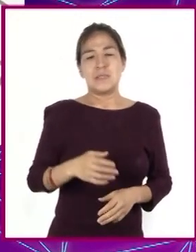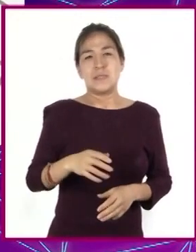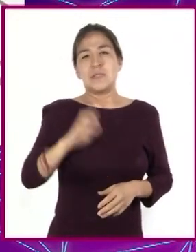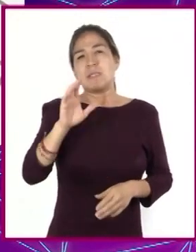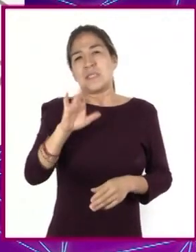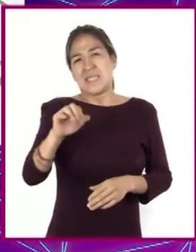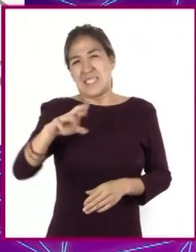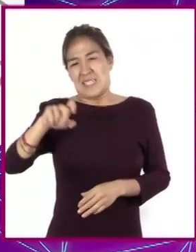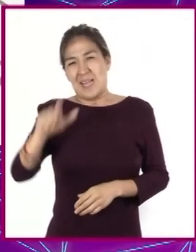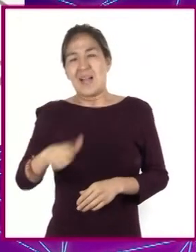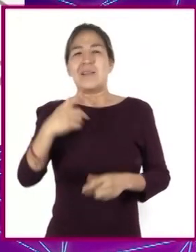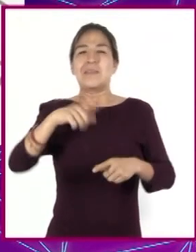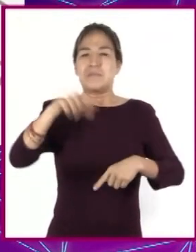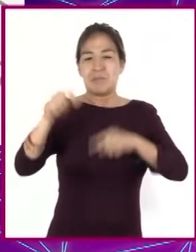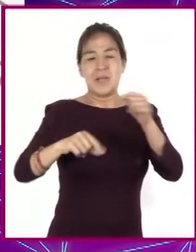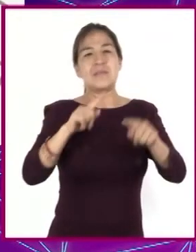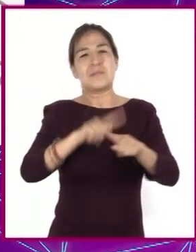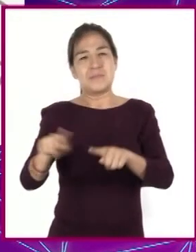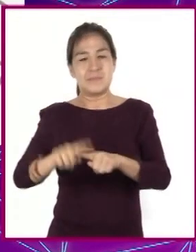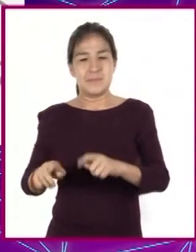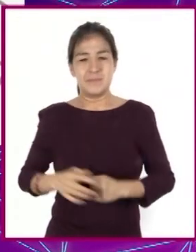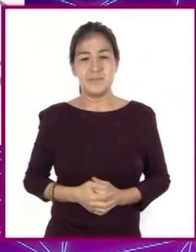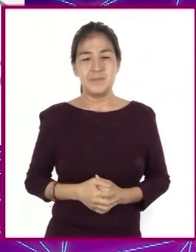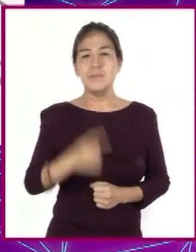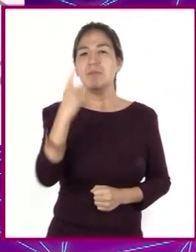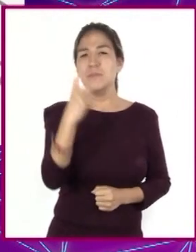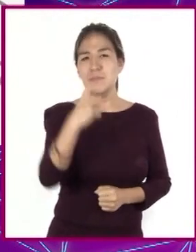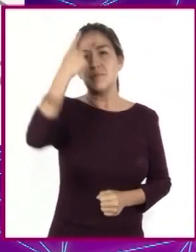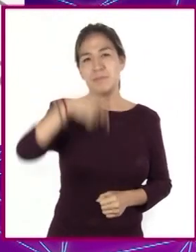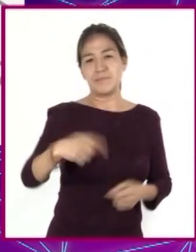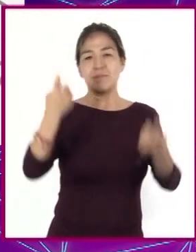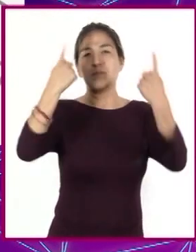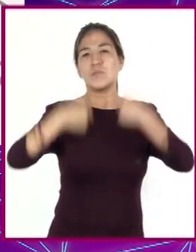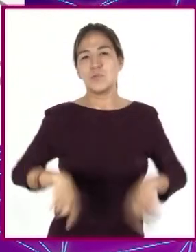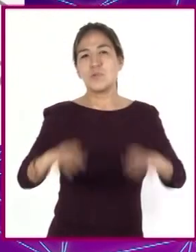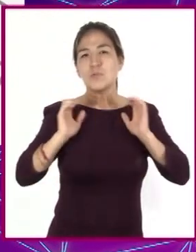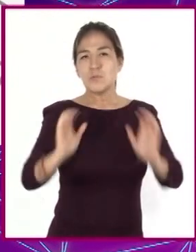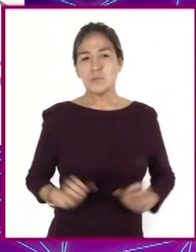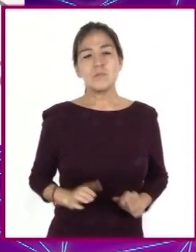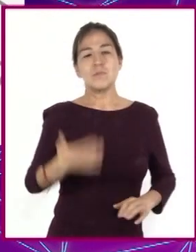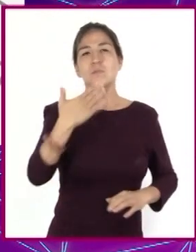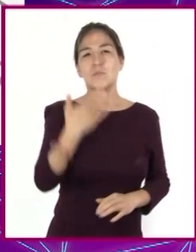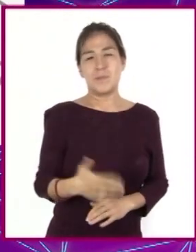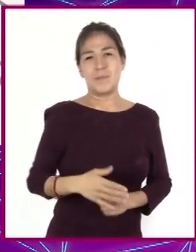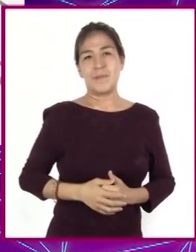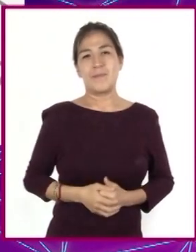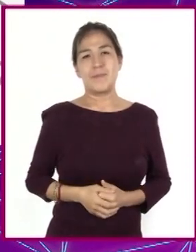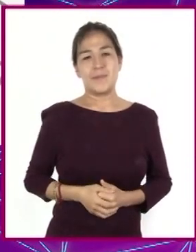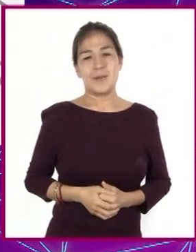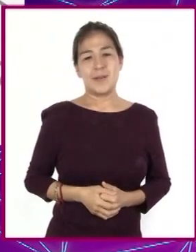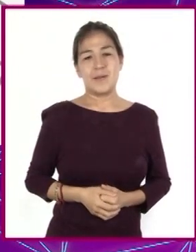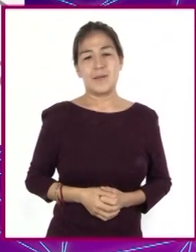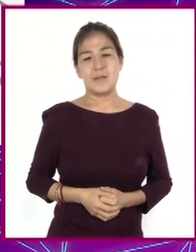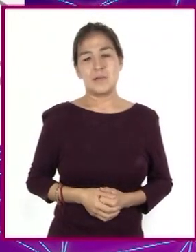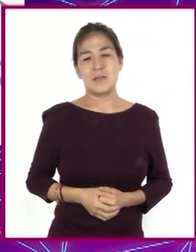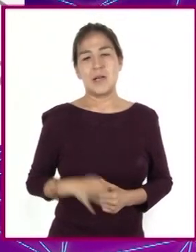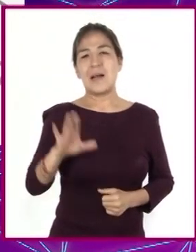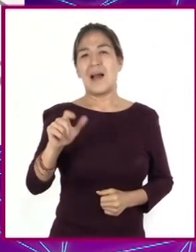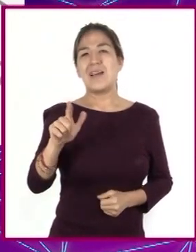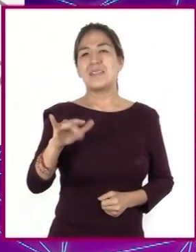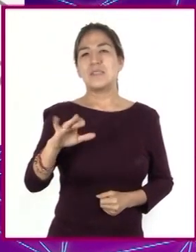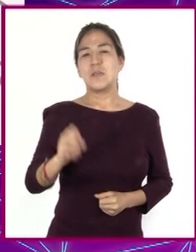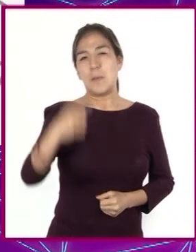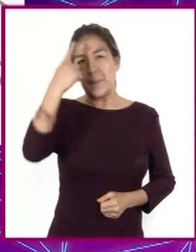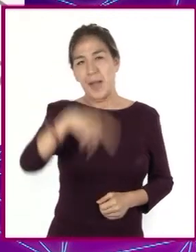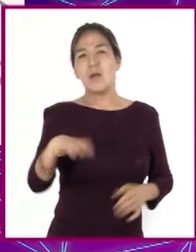hortalizas como las espinacas. El agua contribuye a mantener las funciones físicas y cognitivas en buen estado. El calcio contribuye